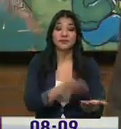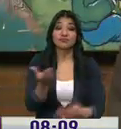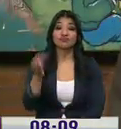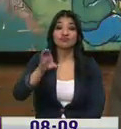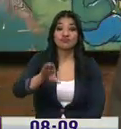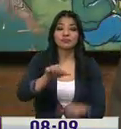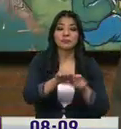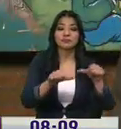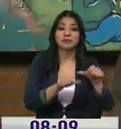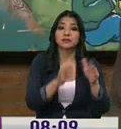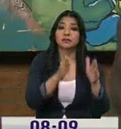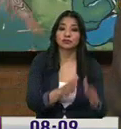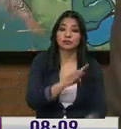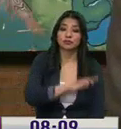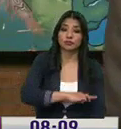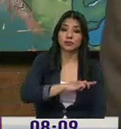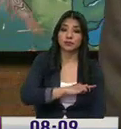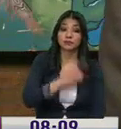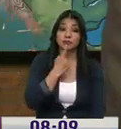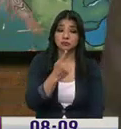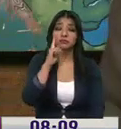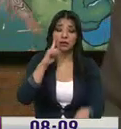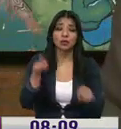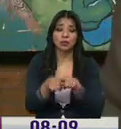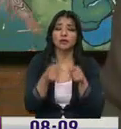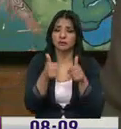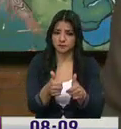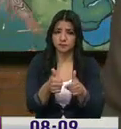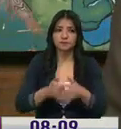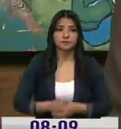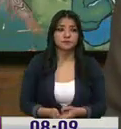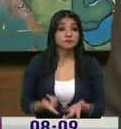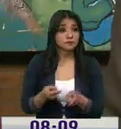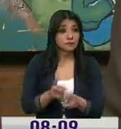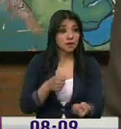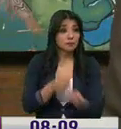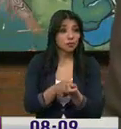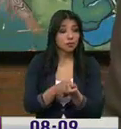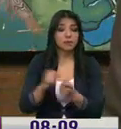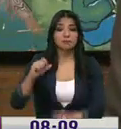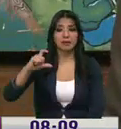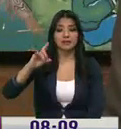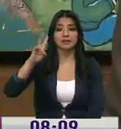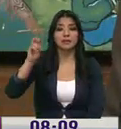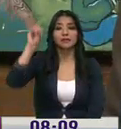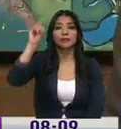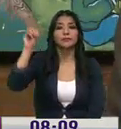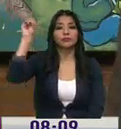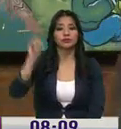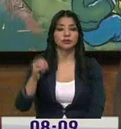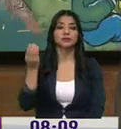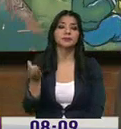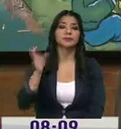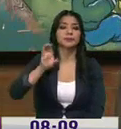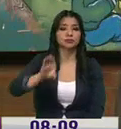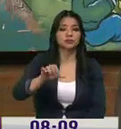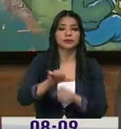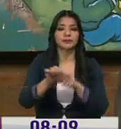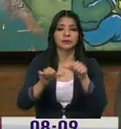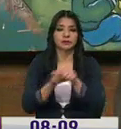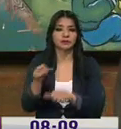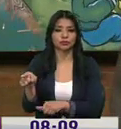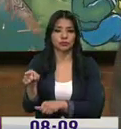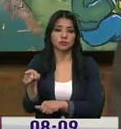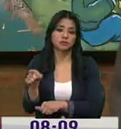zonales, ha expresado su acuerdo, asimismo ha apoyado el incremento al 70% de inversión en las administraciones zonales